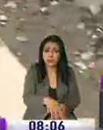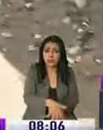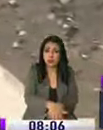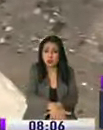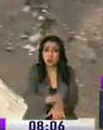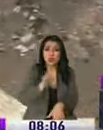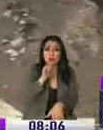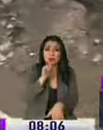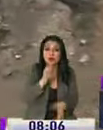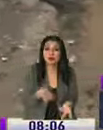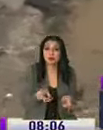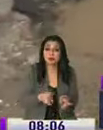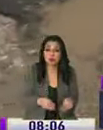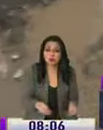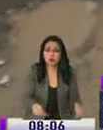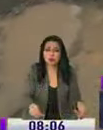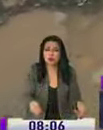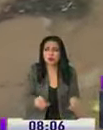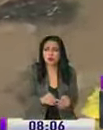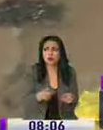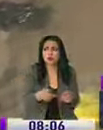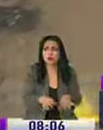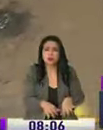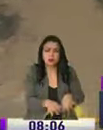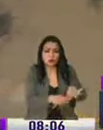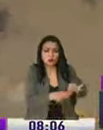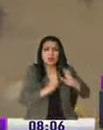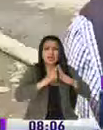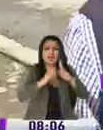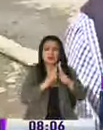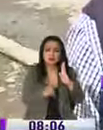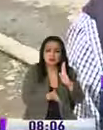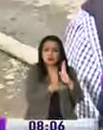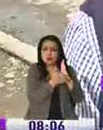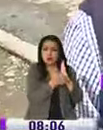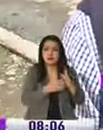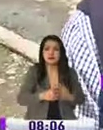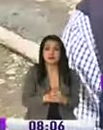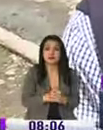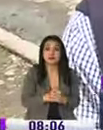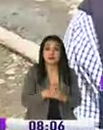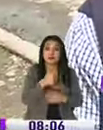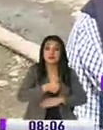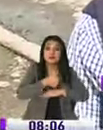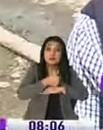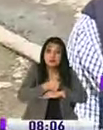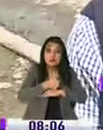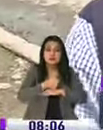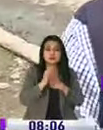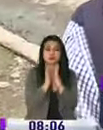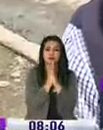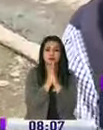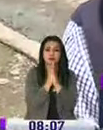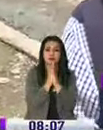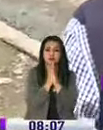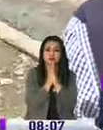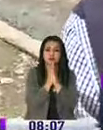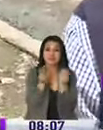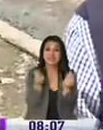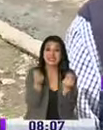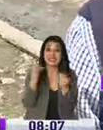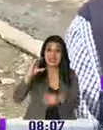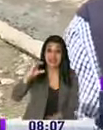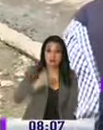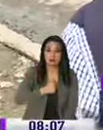Además que la humedad está llegando hasta sus hogares. A las autoridades tenemos que decirle que el dinero es del